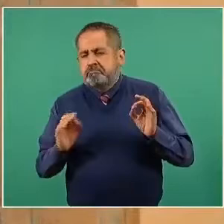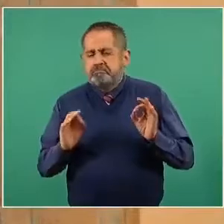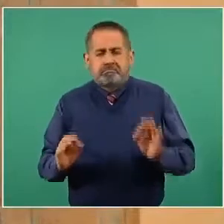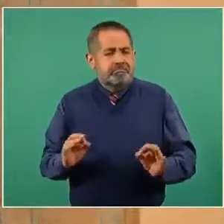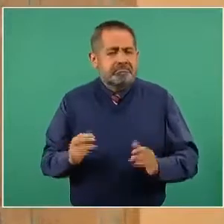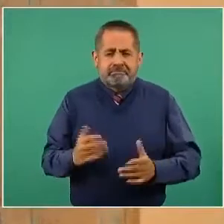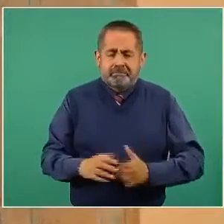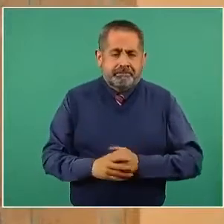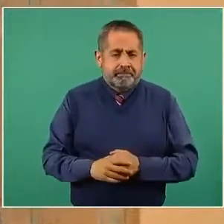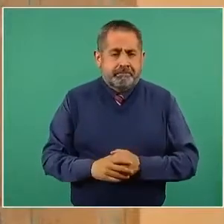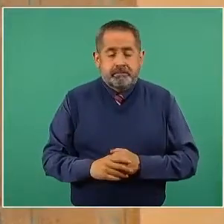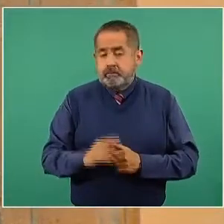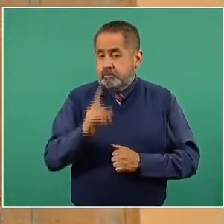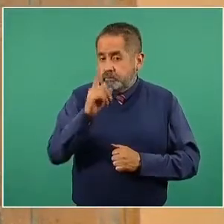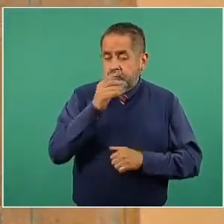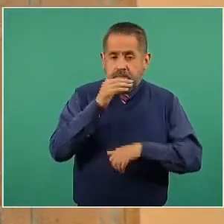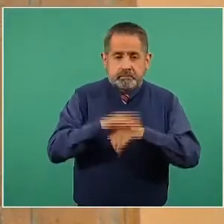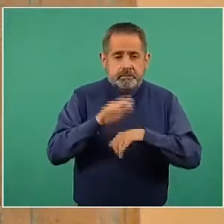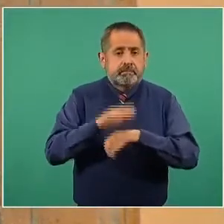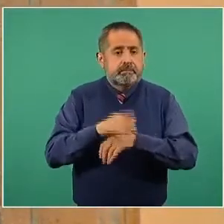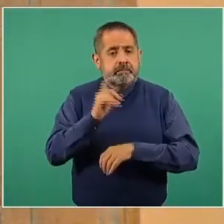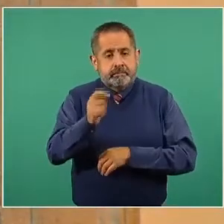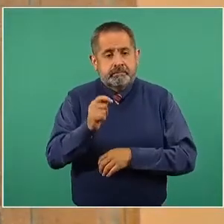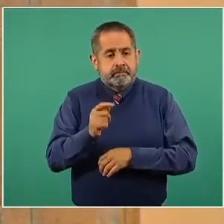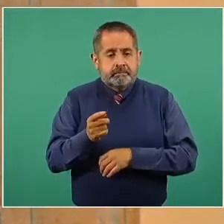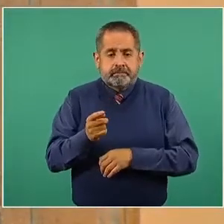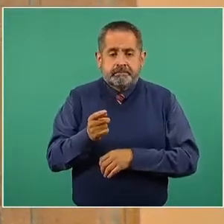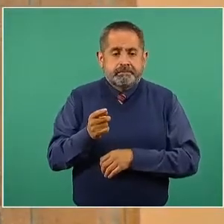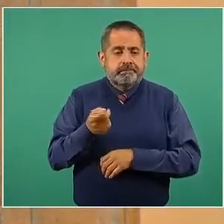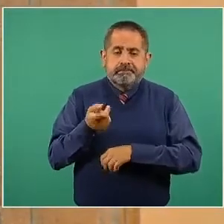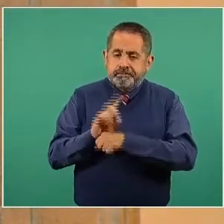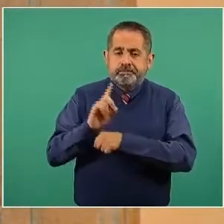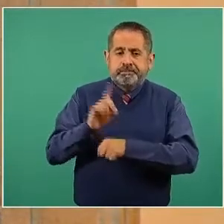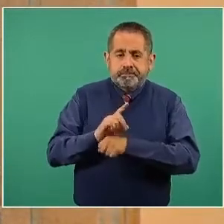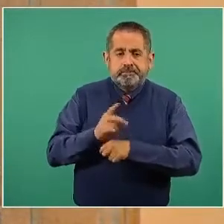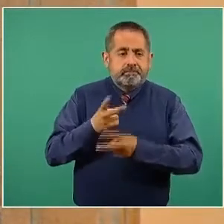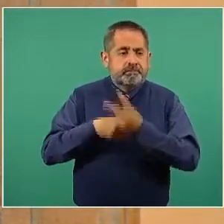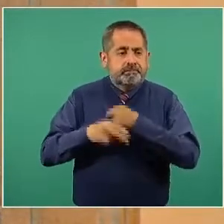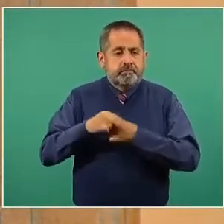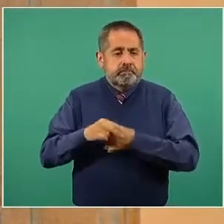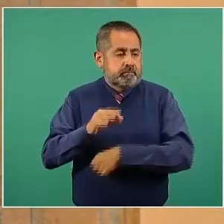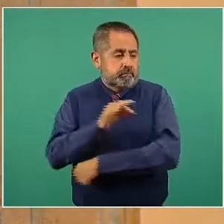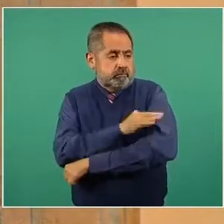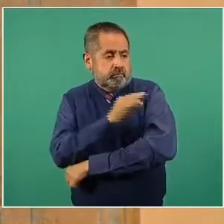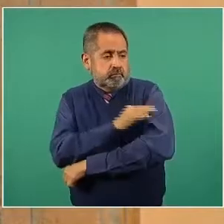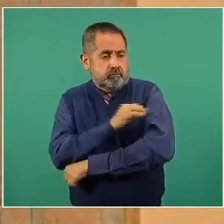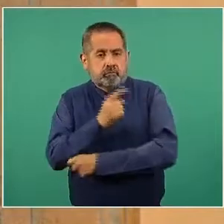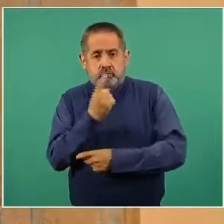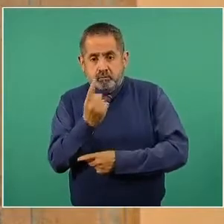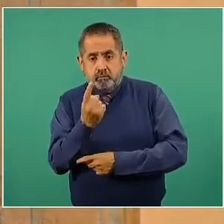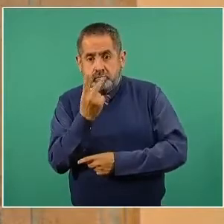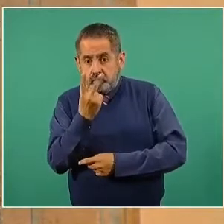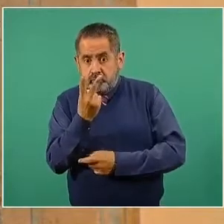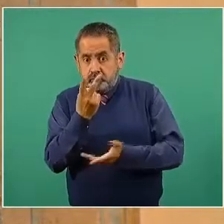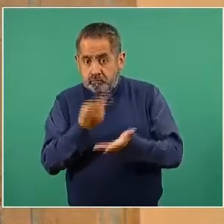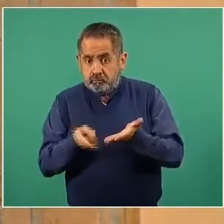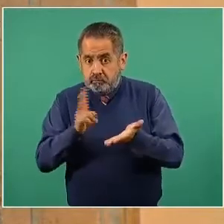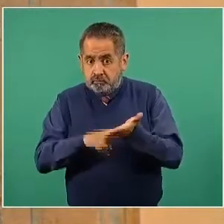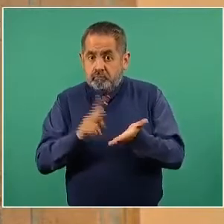Y bueno, un número que también día con día viene incrementando, que se refiere a los esquemas completos de vacunación contra